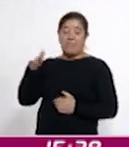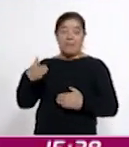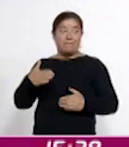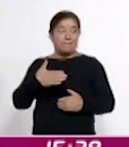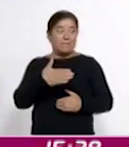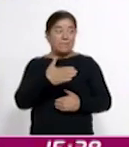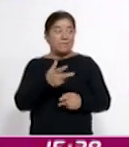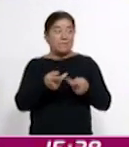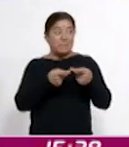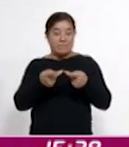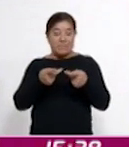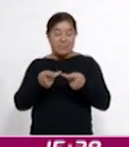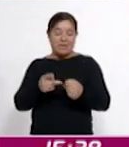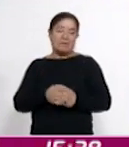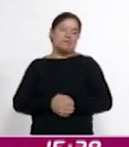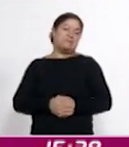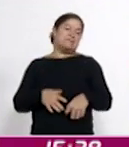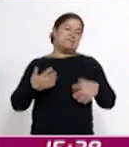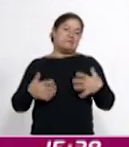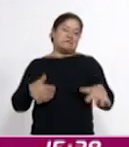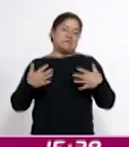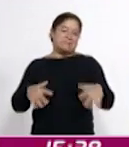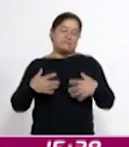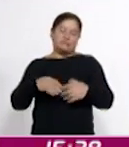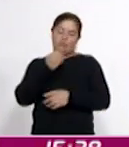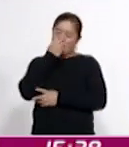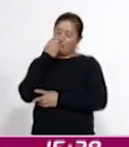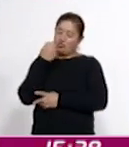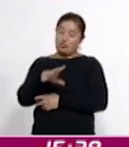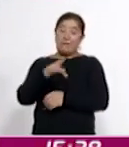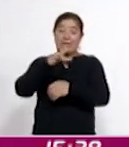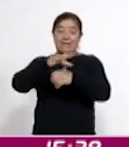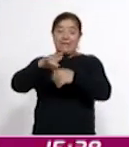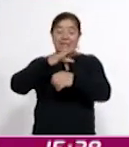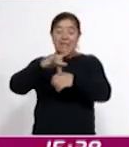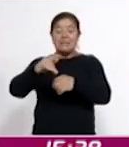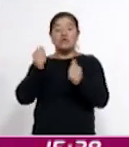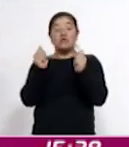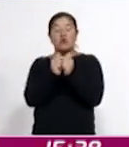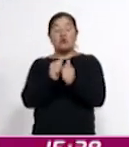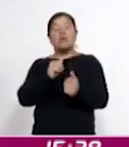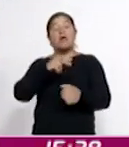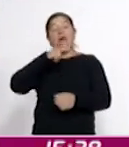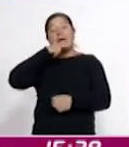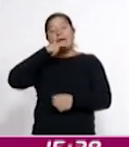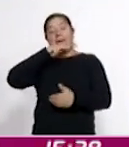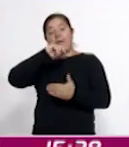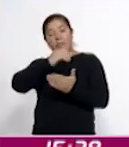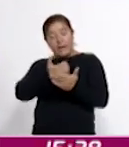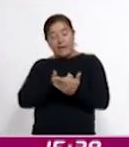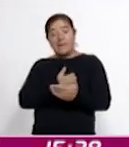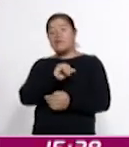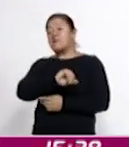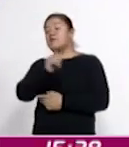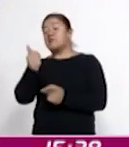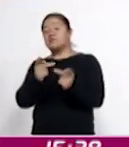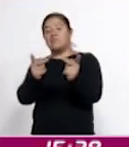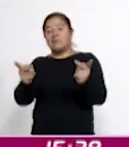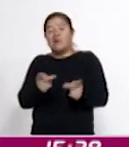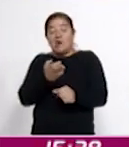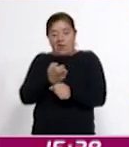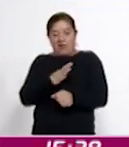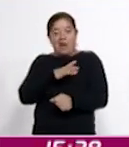preparada. Ahí las tiene usted en su monitor, un queso con aguacate y otros platillos que nos tienen en esta